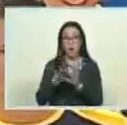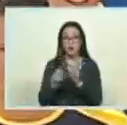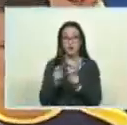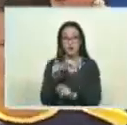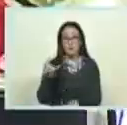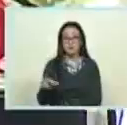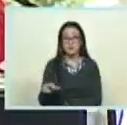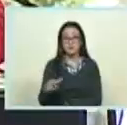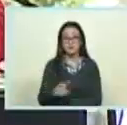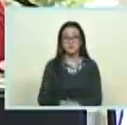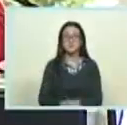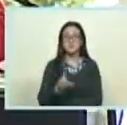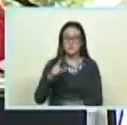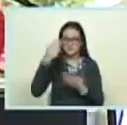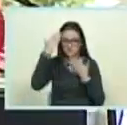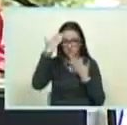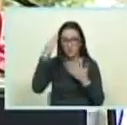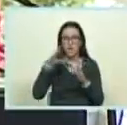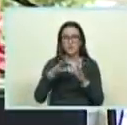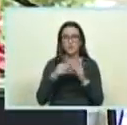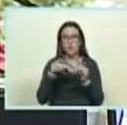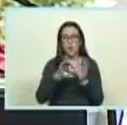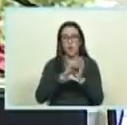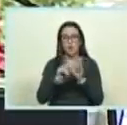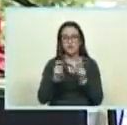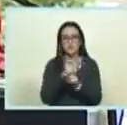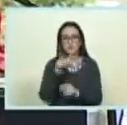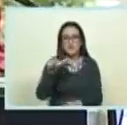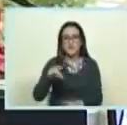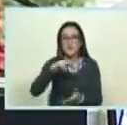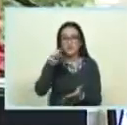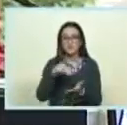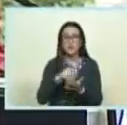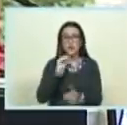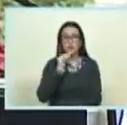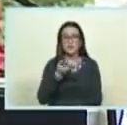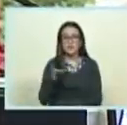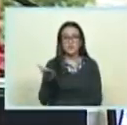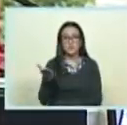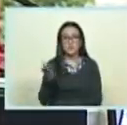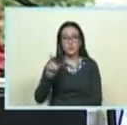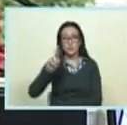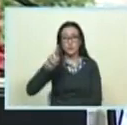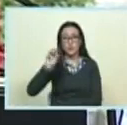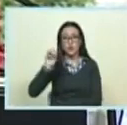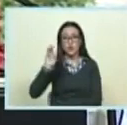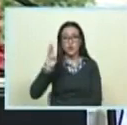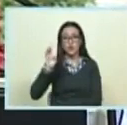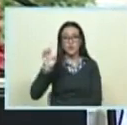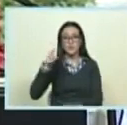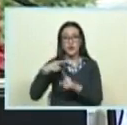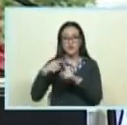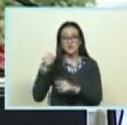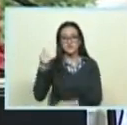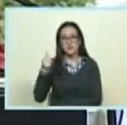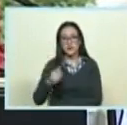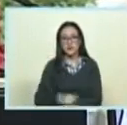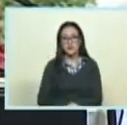También quiero saludar a los constituyentes nacionales de la juventud. Robert Zapoleo,